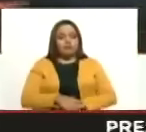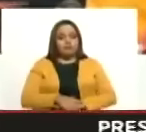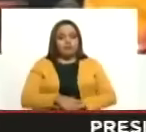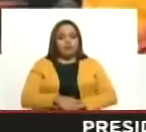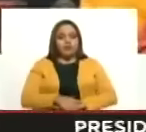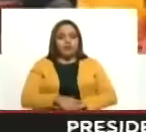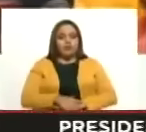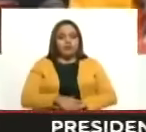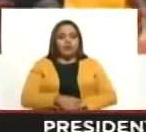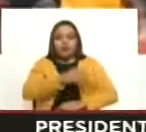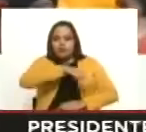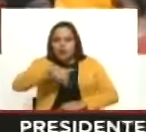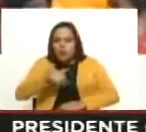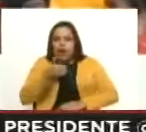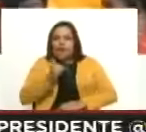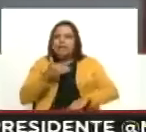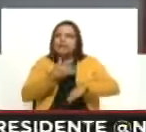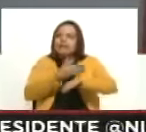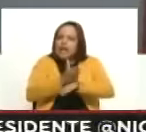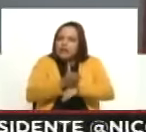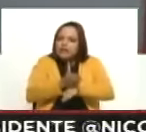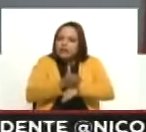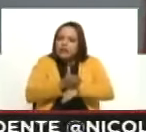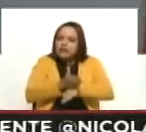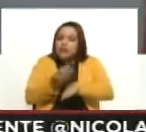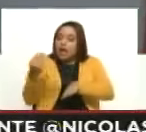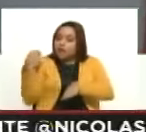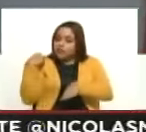Nosotros estamos retardados con esa orden.